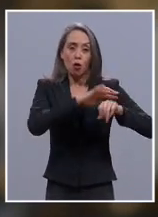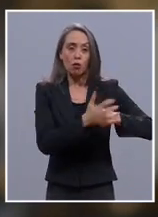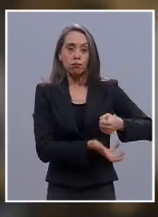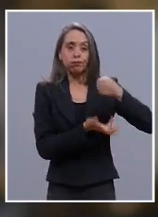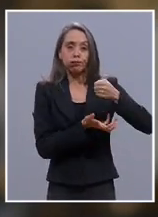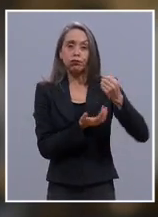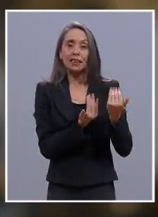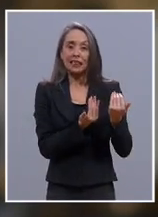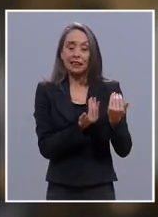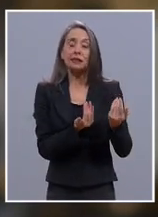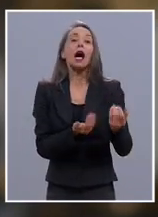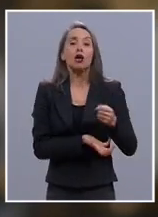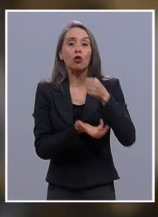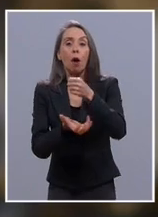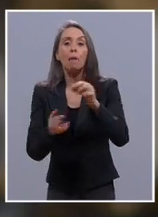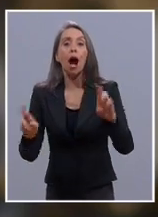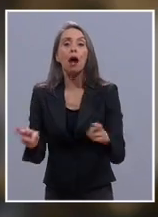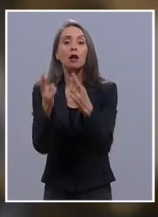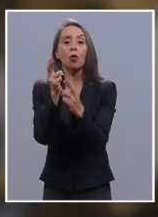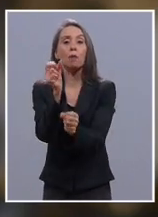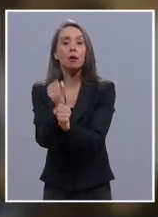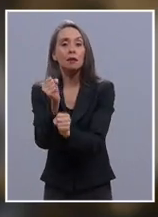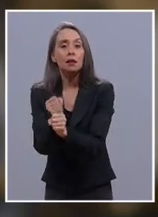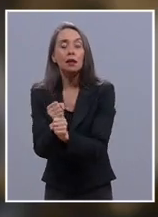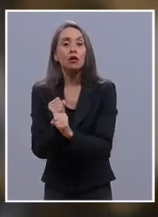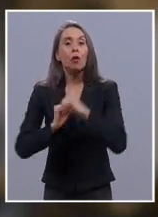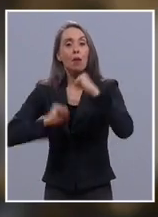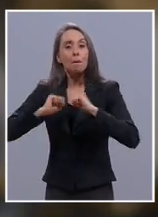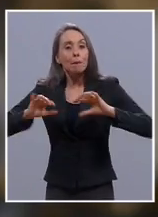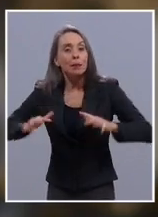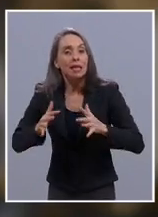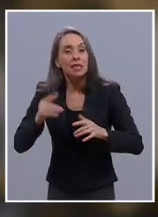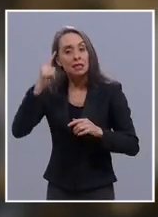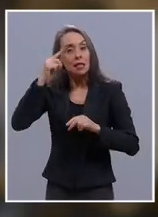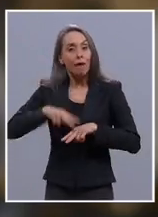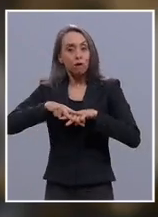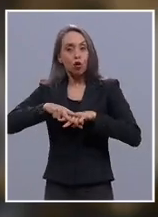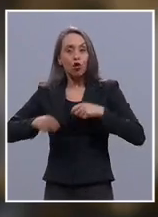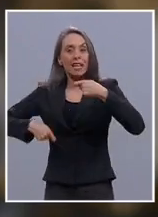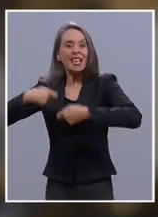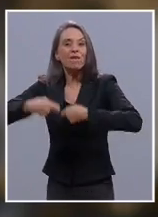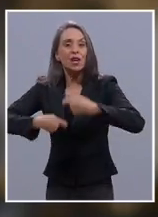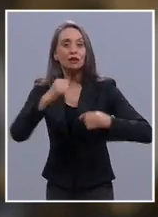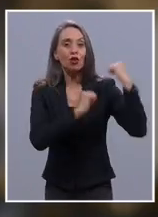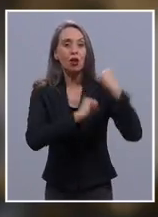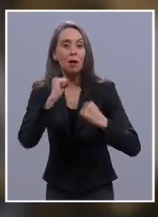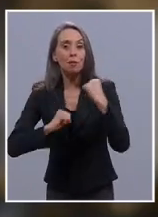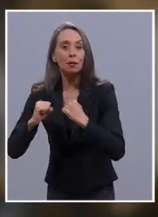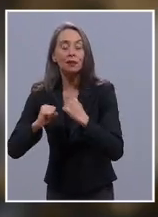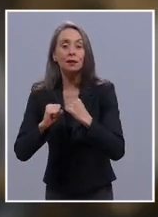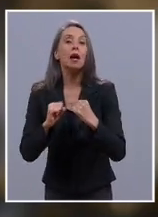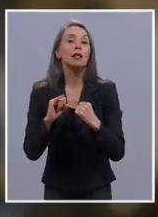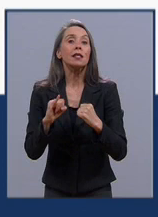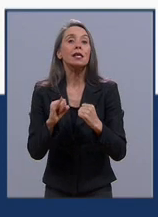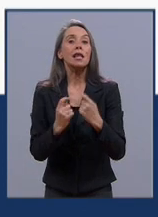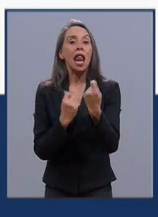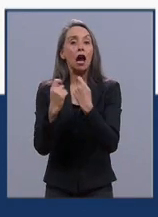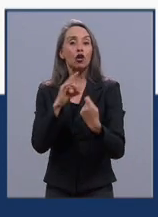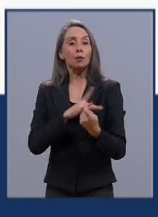necesario de recuperación del empleo del emprendimiento de la inversión y de la actividad de nuestra economía